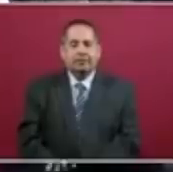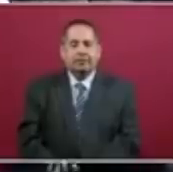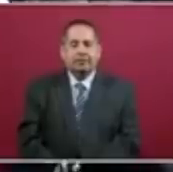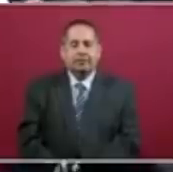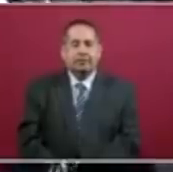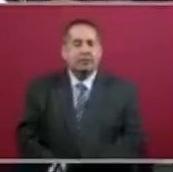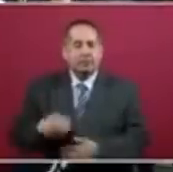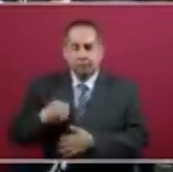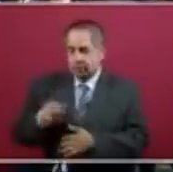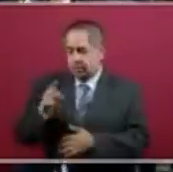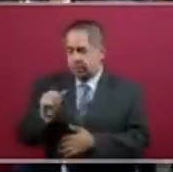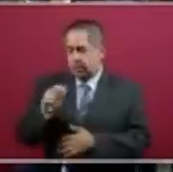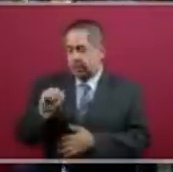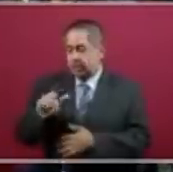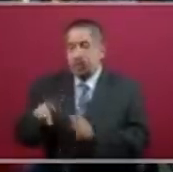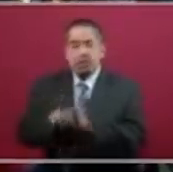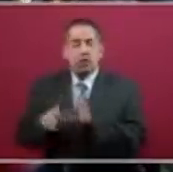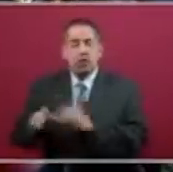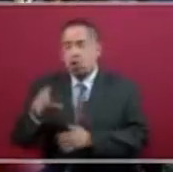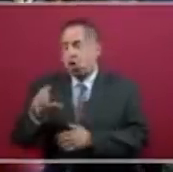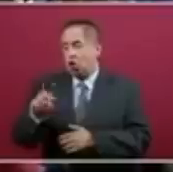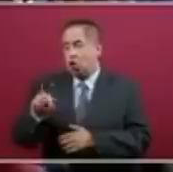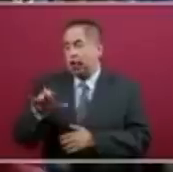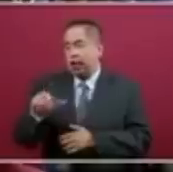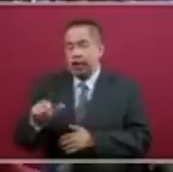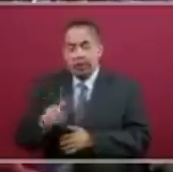Daniel Blancas, de Crónica. Presidente, buenos días.